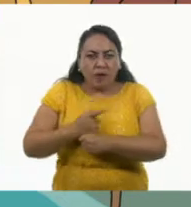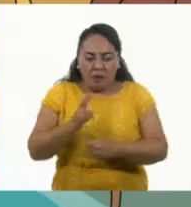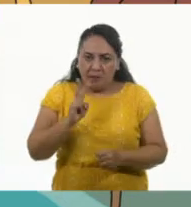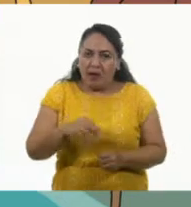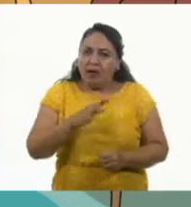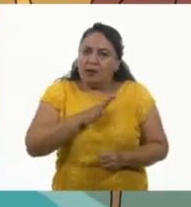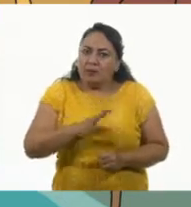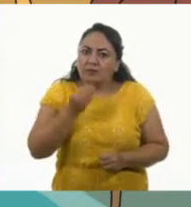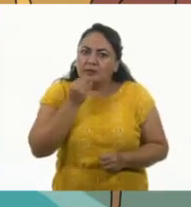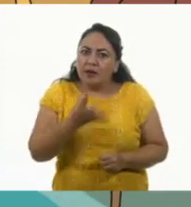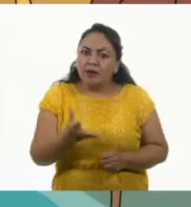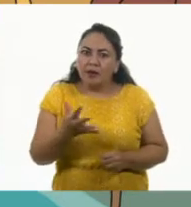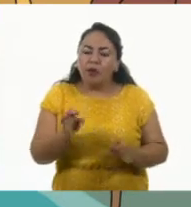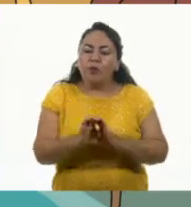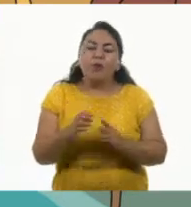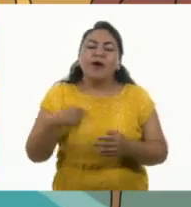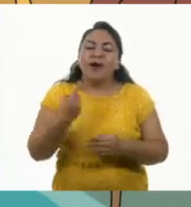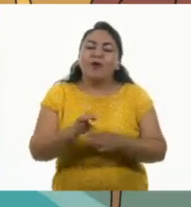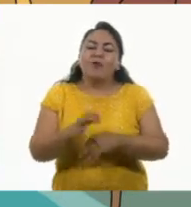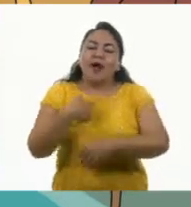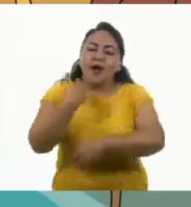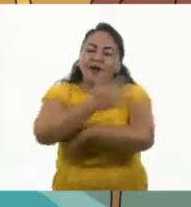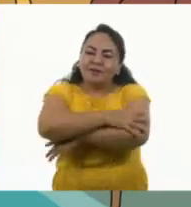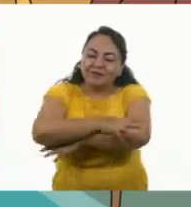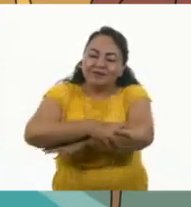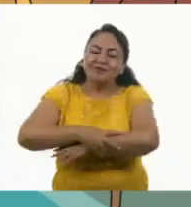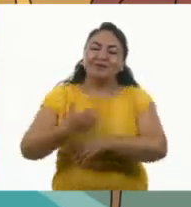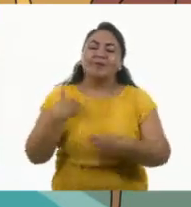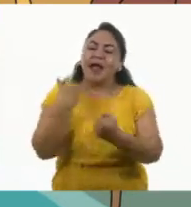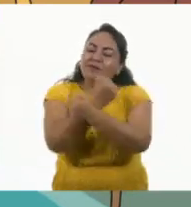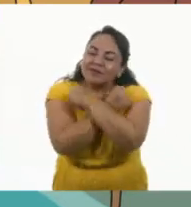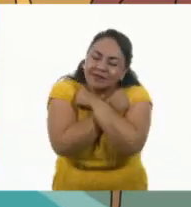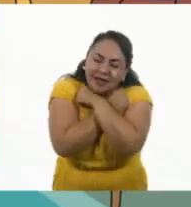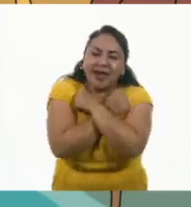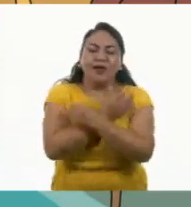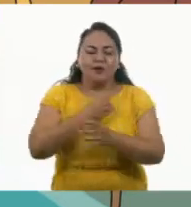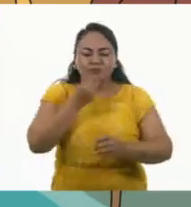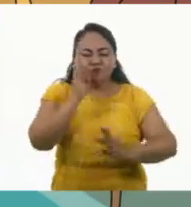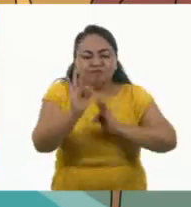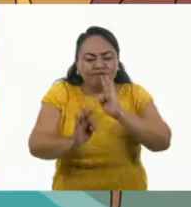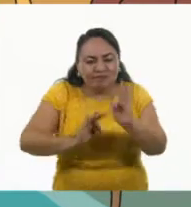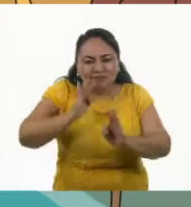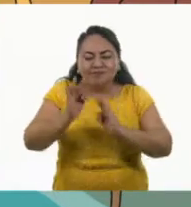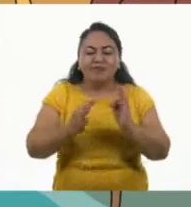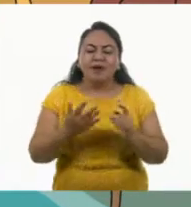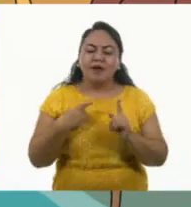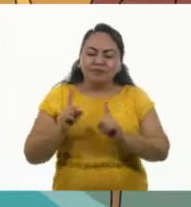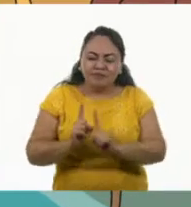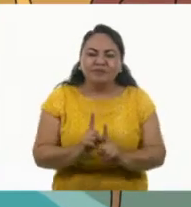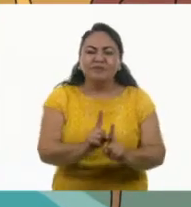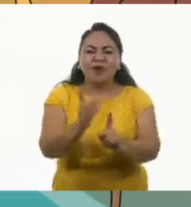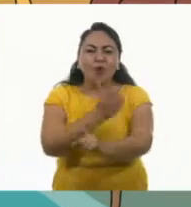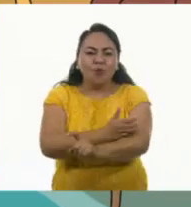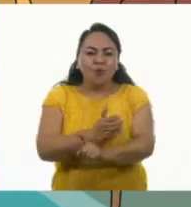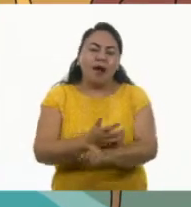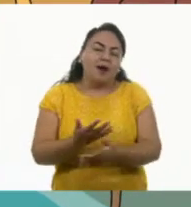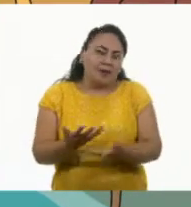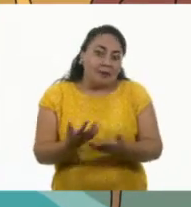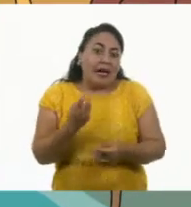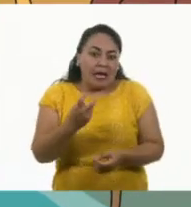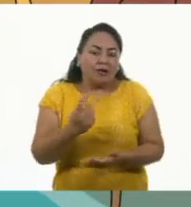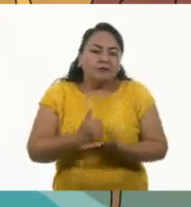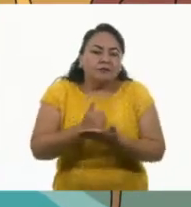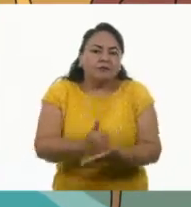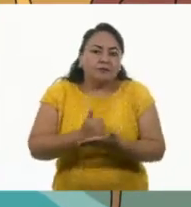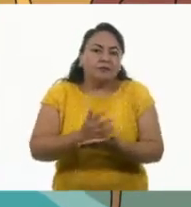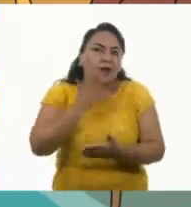Cómo acariciar, abrazar, alimentar, acompañar a los niños y a las niñas, pues es algo que les va a